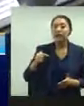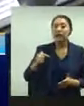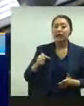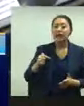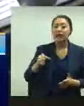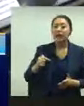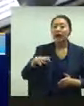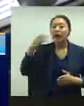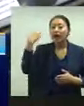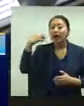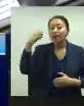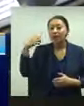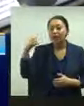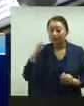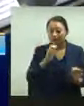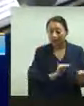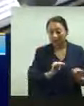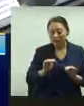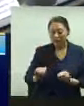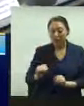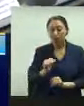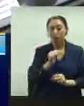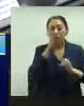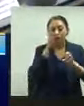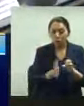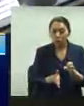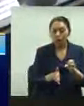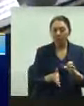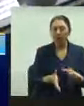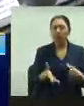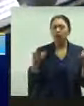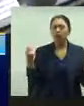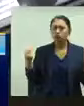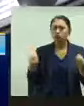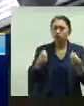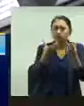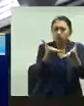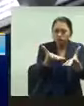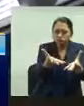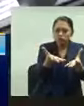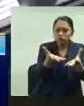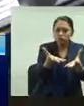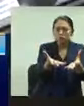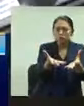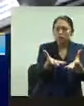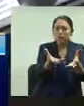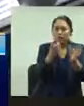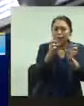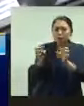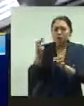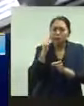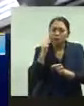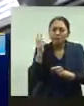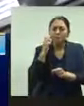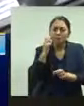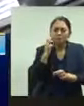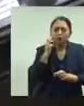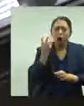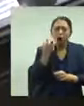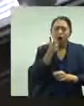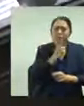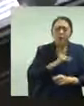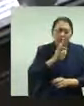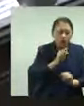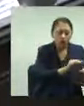hospital de Escuintla. ¿Ya? Y la mayoría de gente que lleva a sus niños es por la falta de